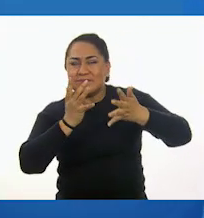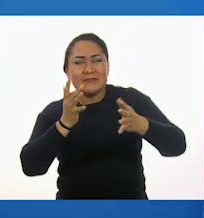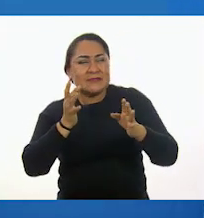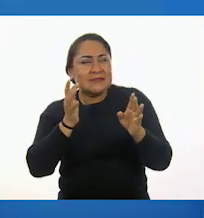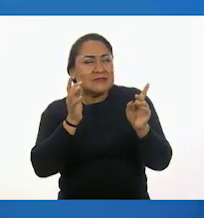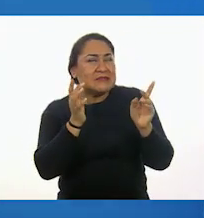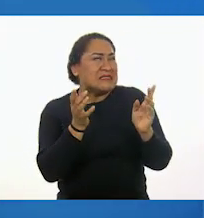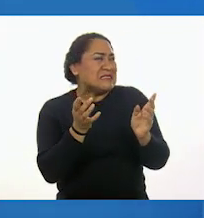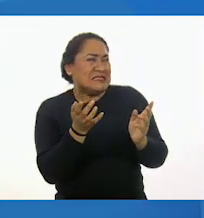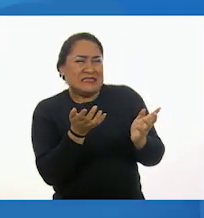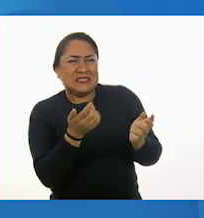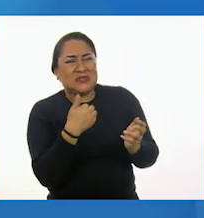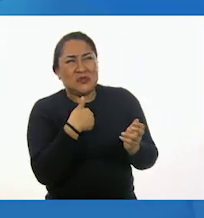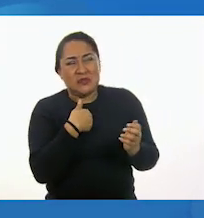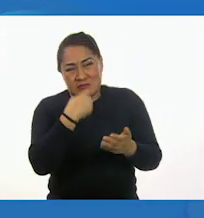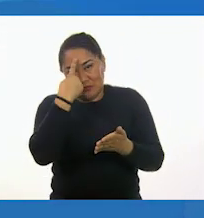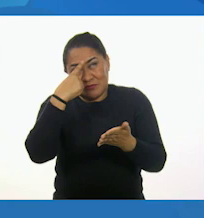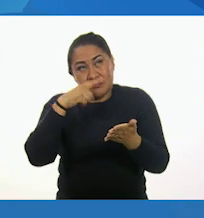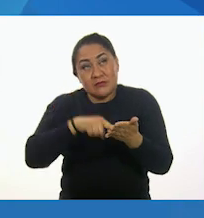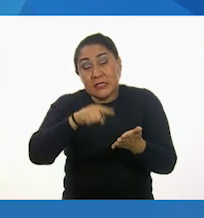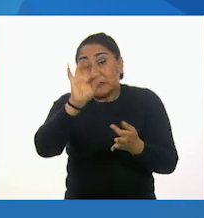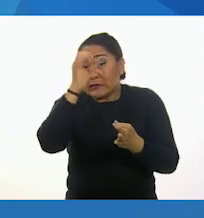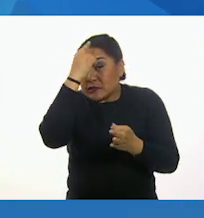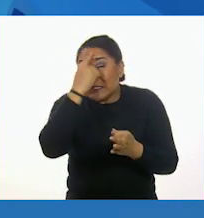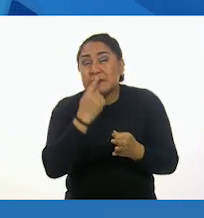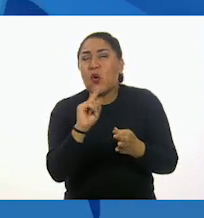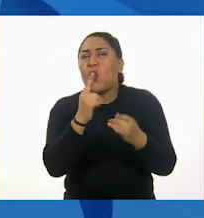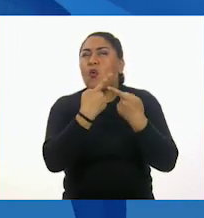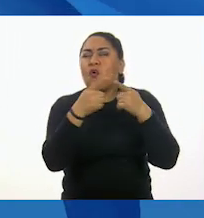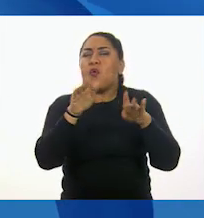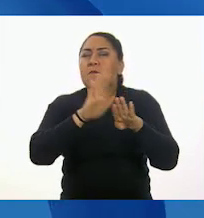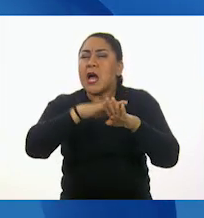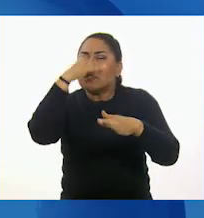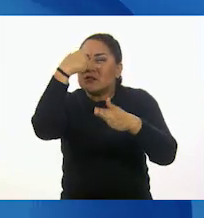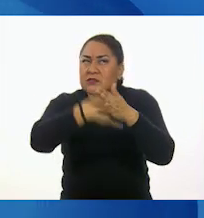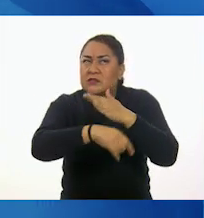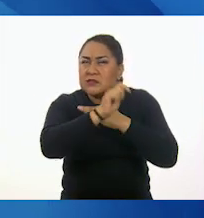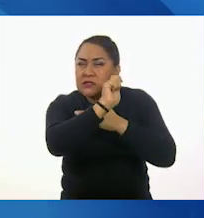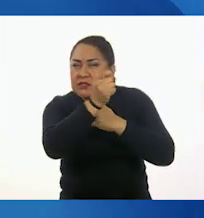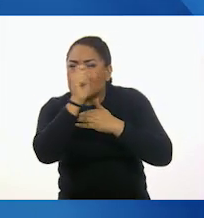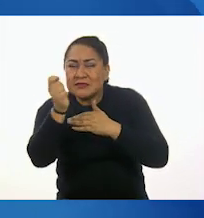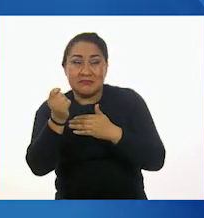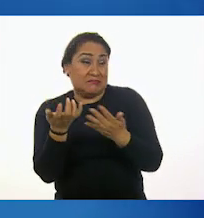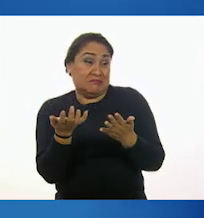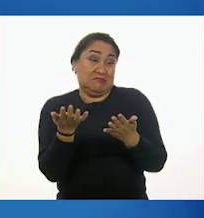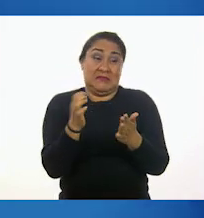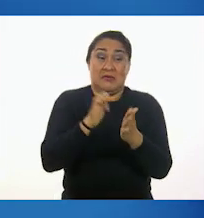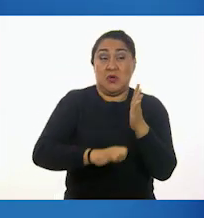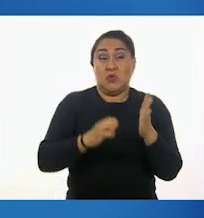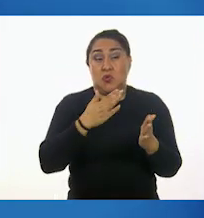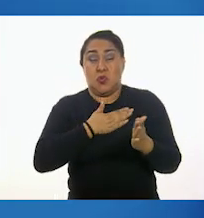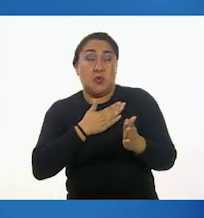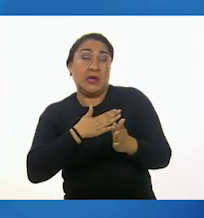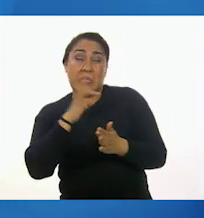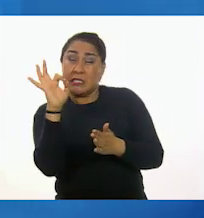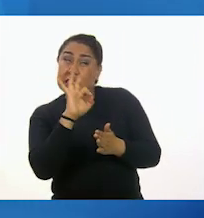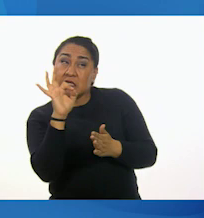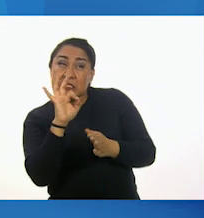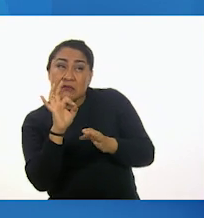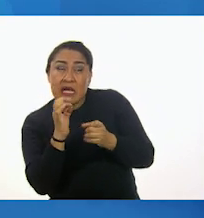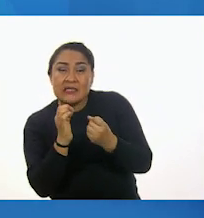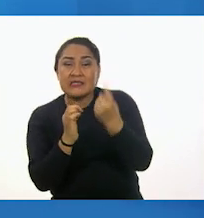esto es como muy abstracto, a diferencia de los otros dos murales. Ajá. Yo veo, alcanzo a distinguir tal vez